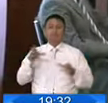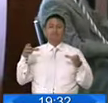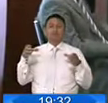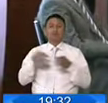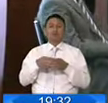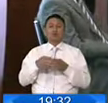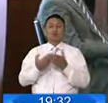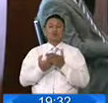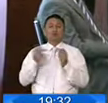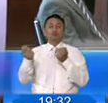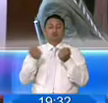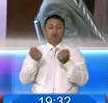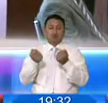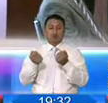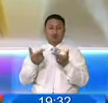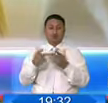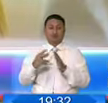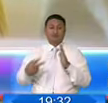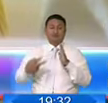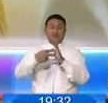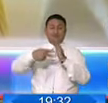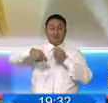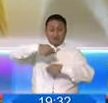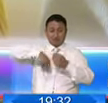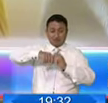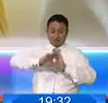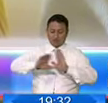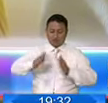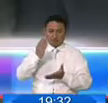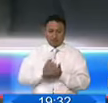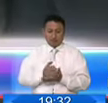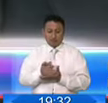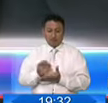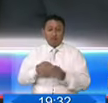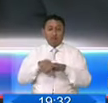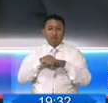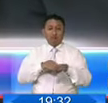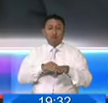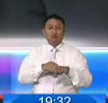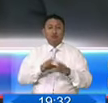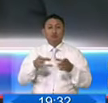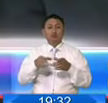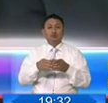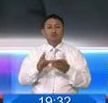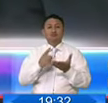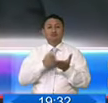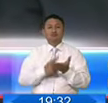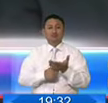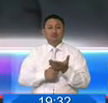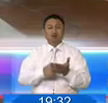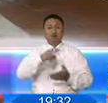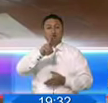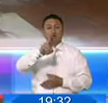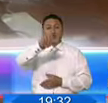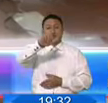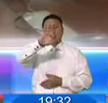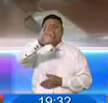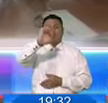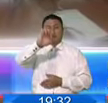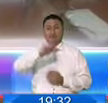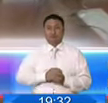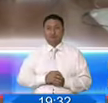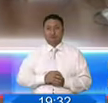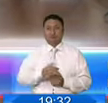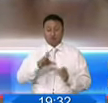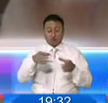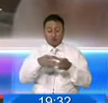de control y prevención de lavado de activos en petroecuador con el respaldo de la unidad de análisis financiero y económico guaje la unidad la integran